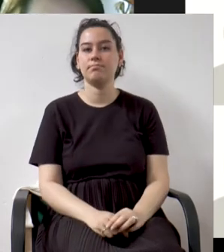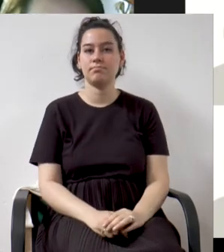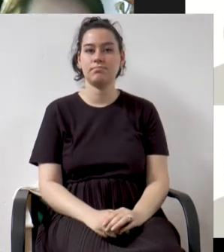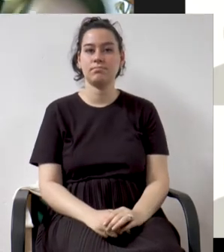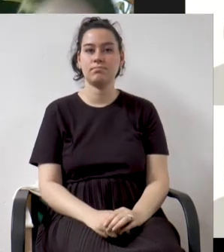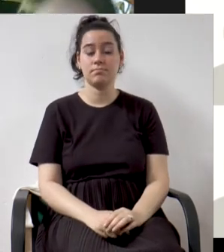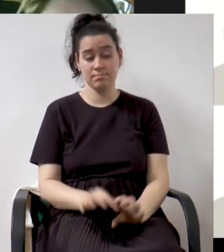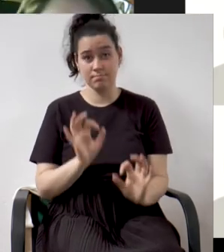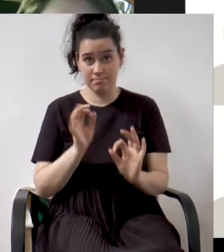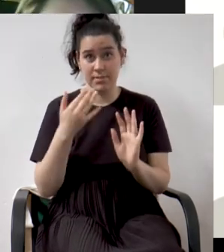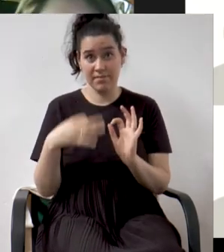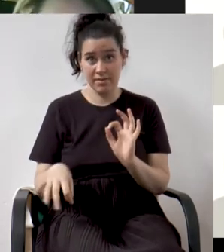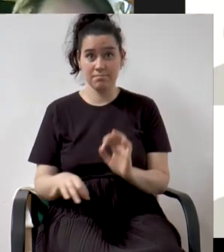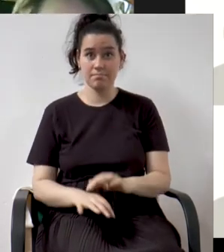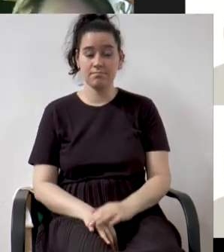También.